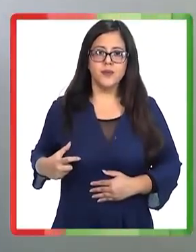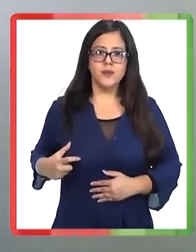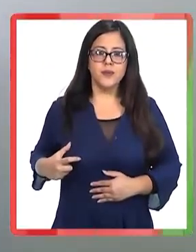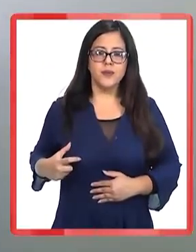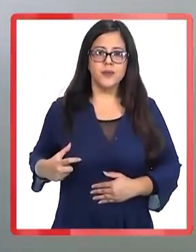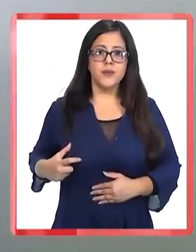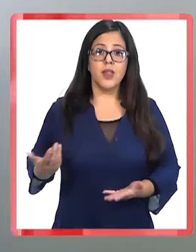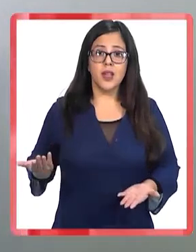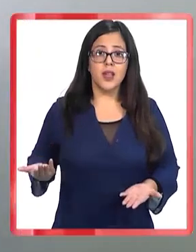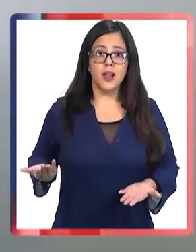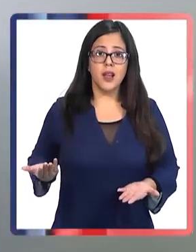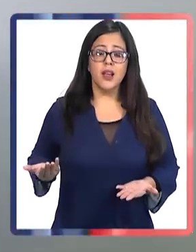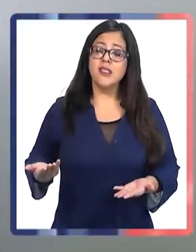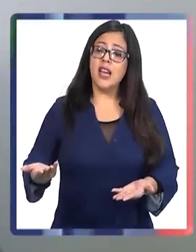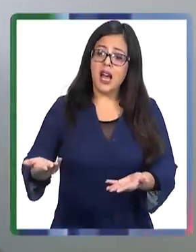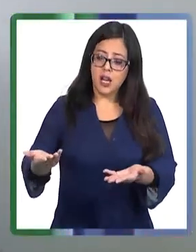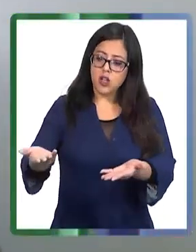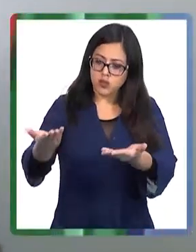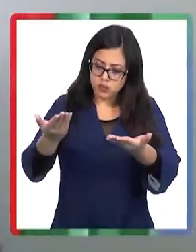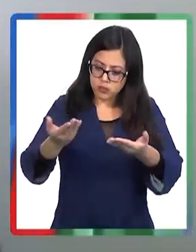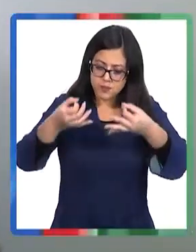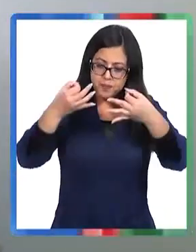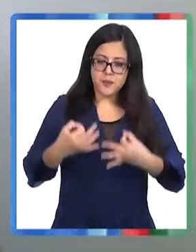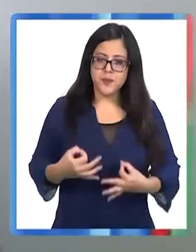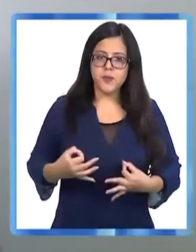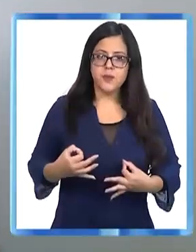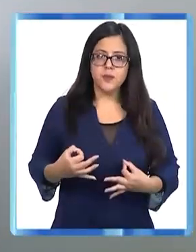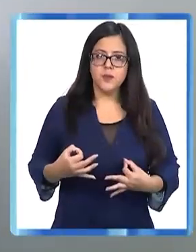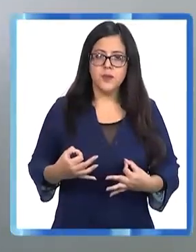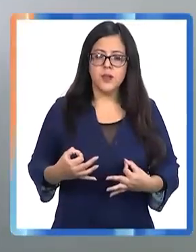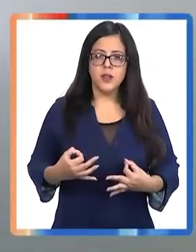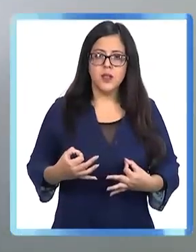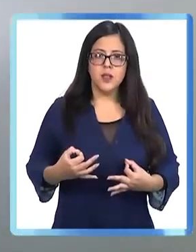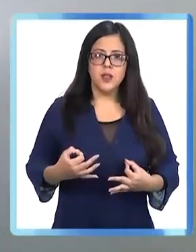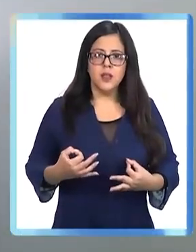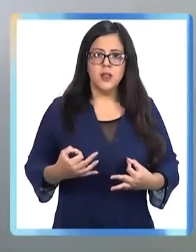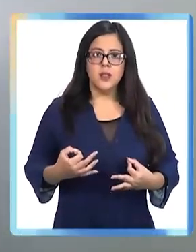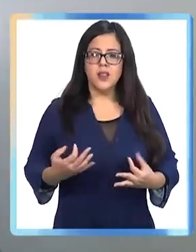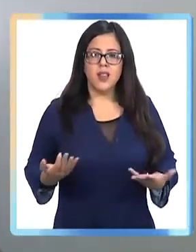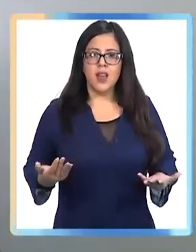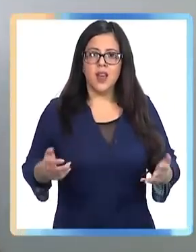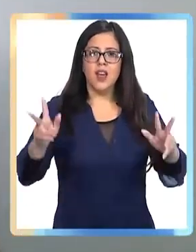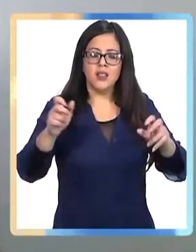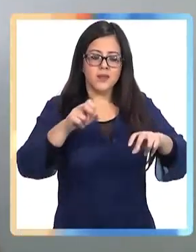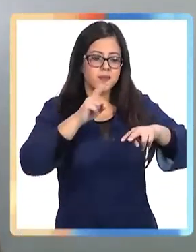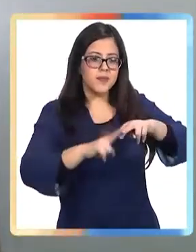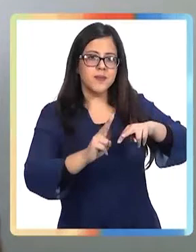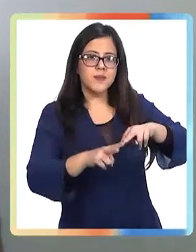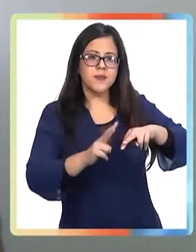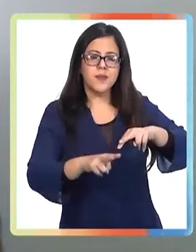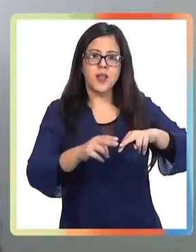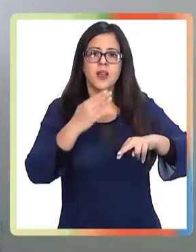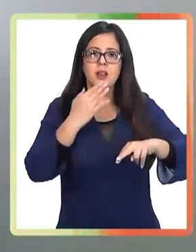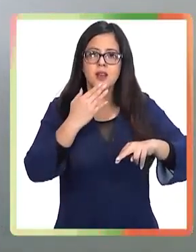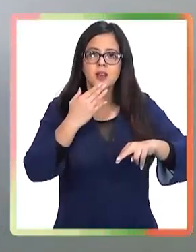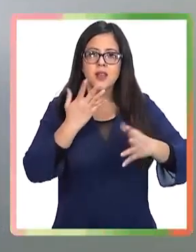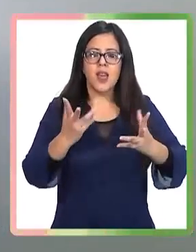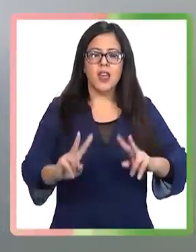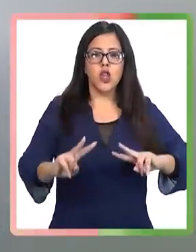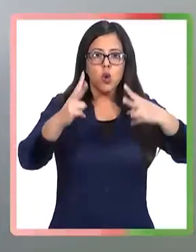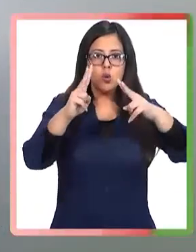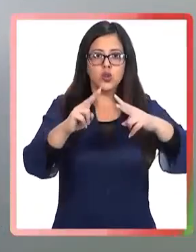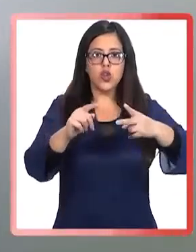nos entregue acciones concretas en términos de seguridad, en términos de reparación, en términos